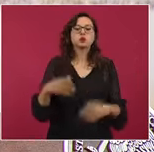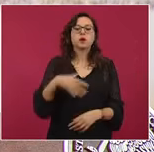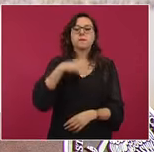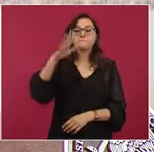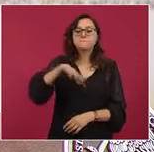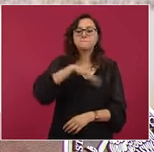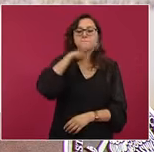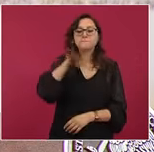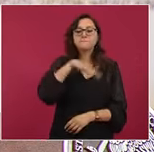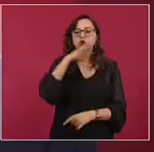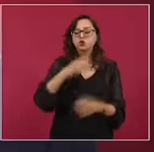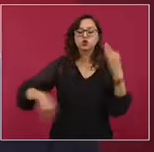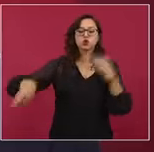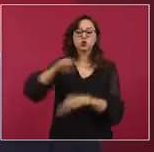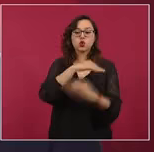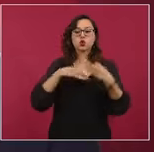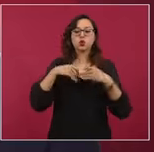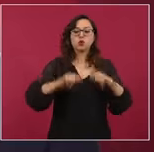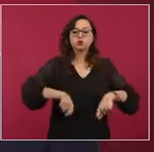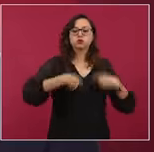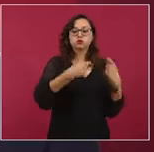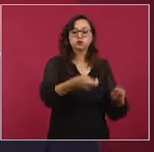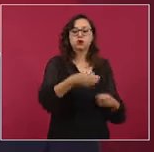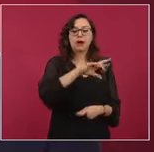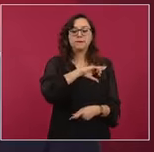todo lo privatizaba.